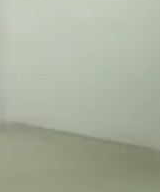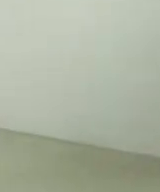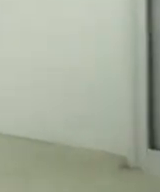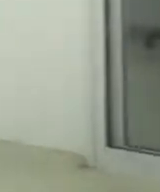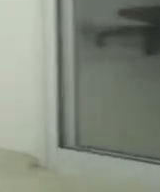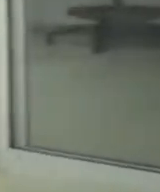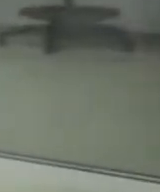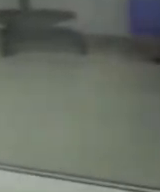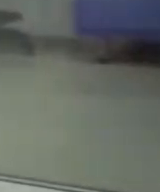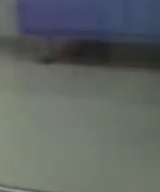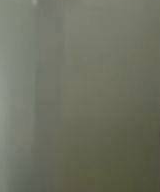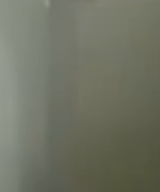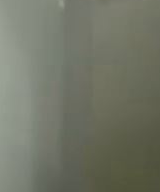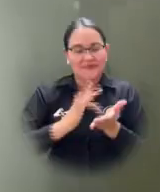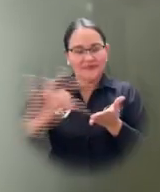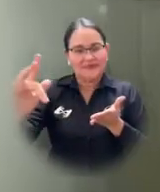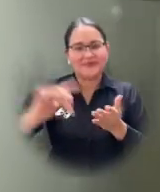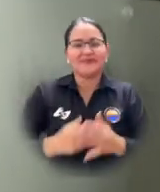gel.